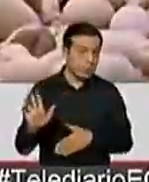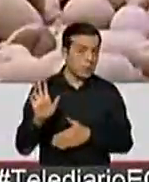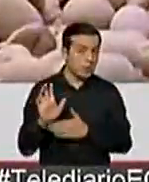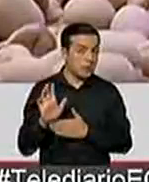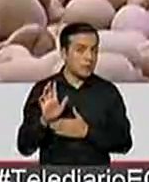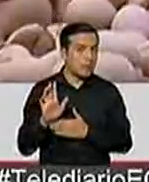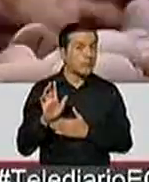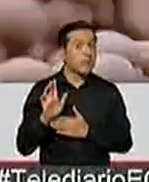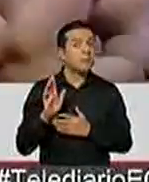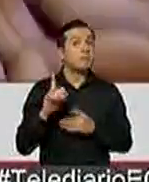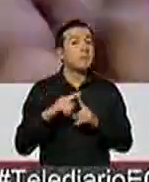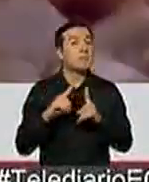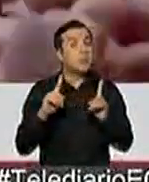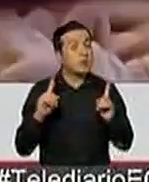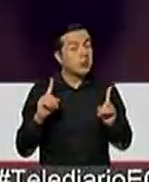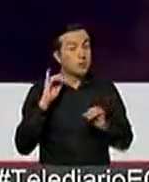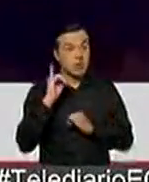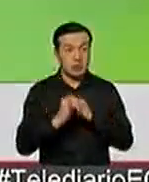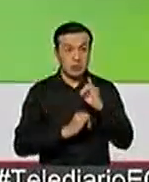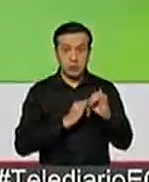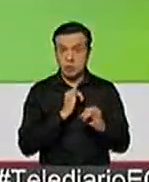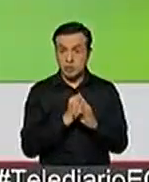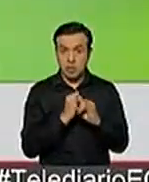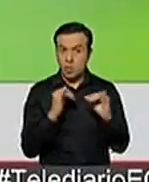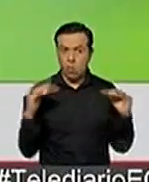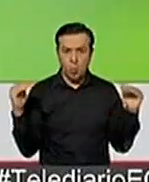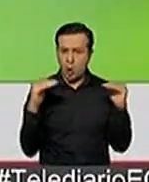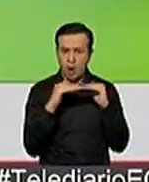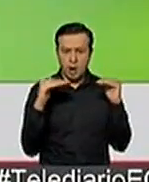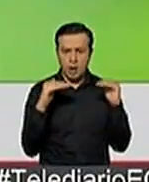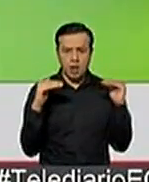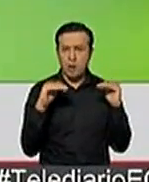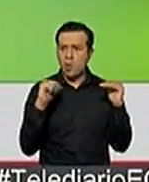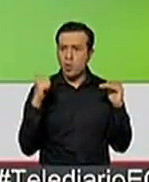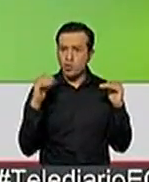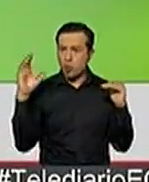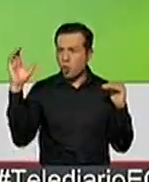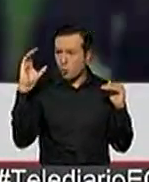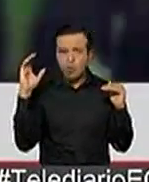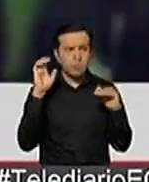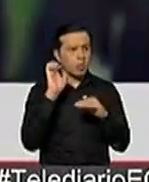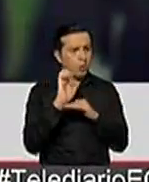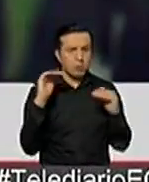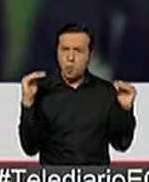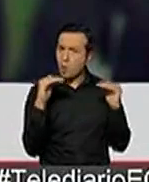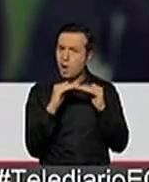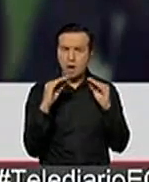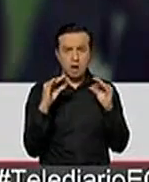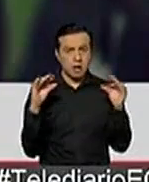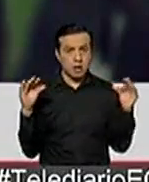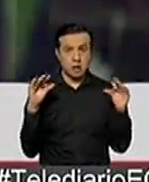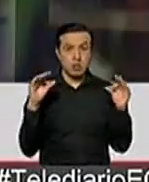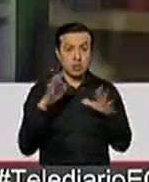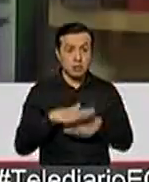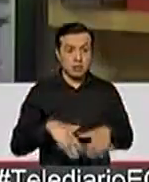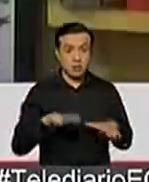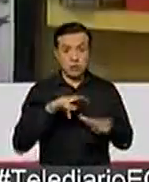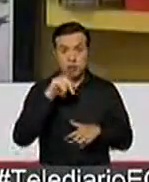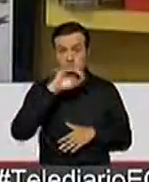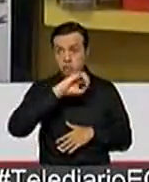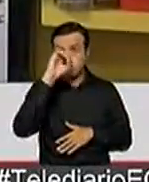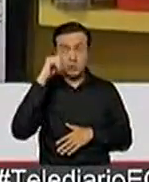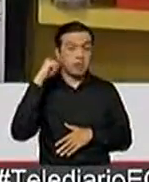Sin embargo, compite en el mercado internacional con los grandes productores de la región como Colombia. Los granos de café que tenemos en el noroccidente